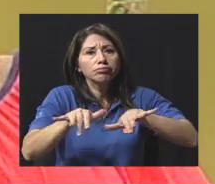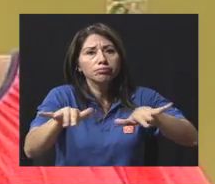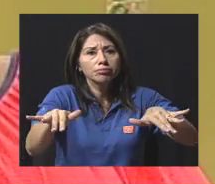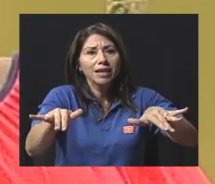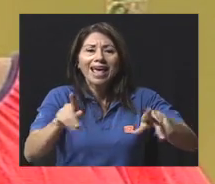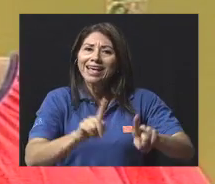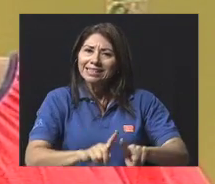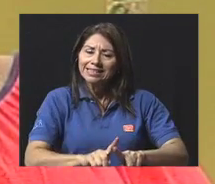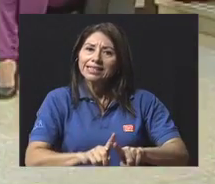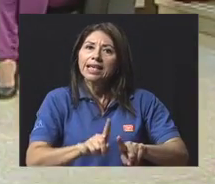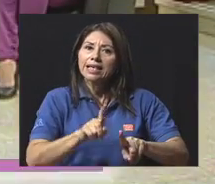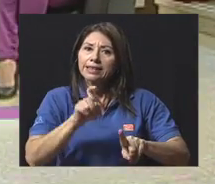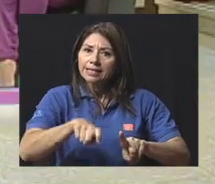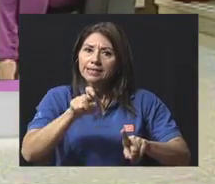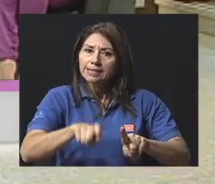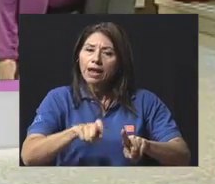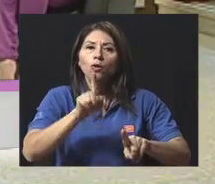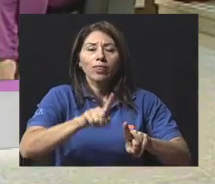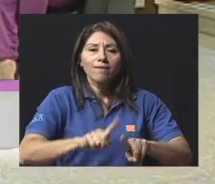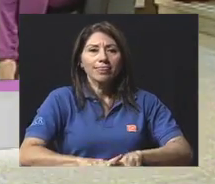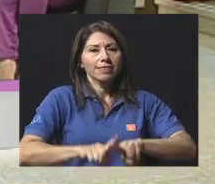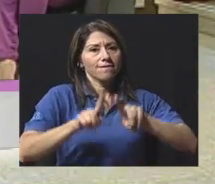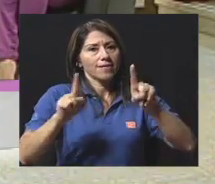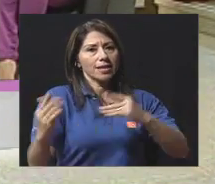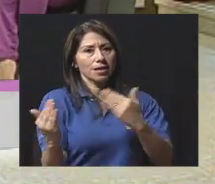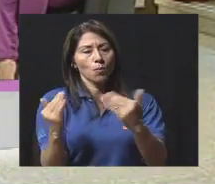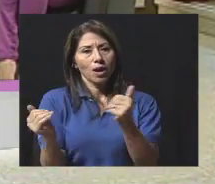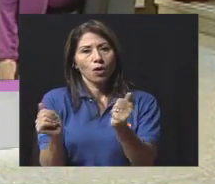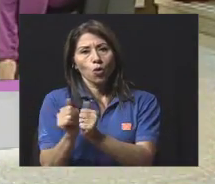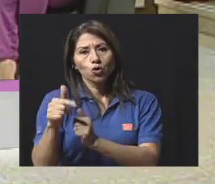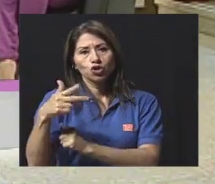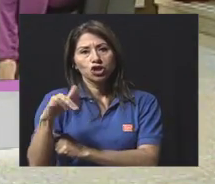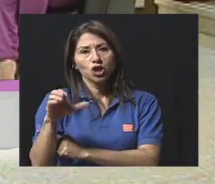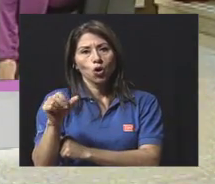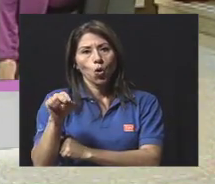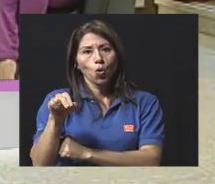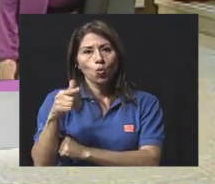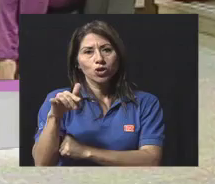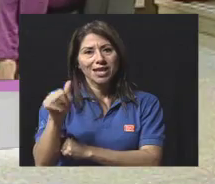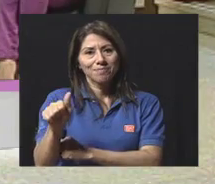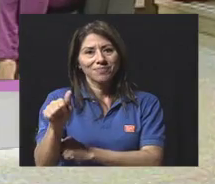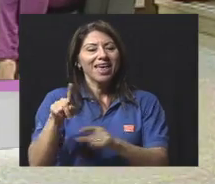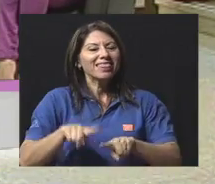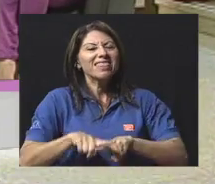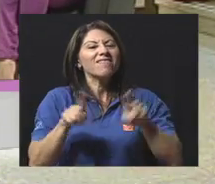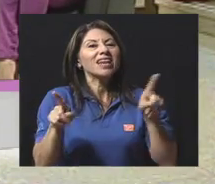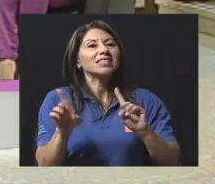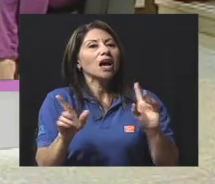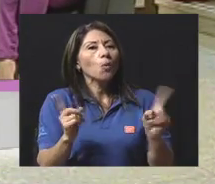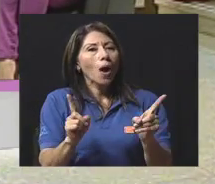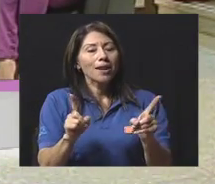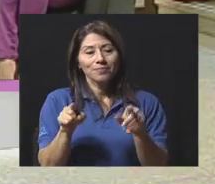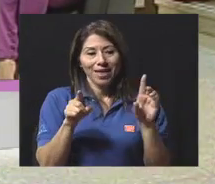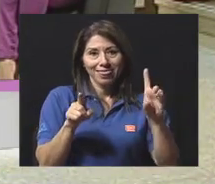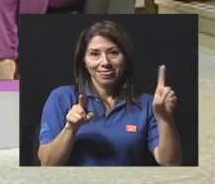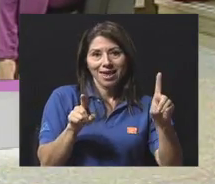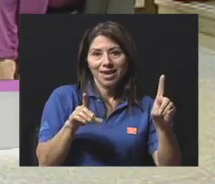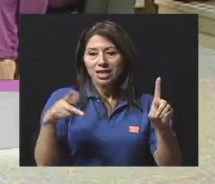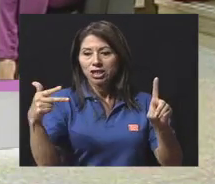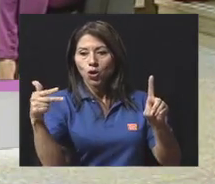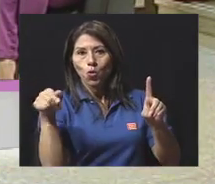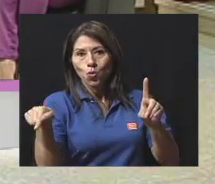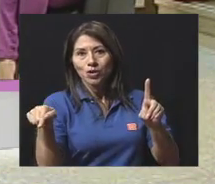de los casos de chicua en el aspecto cl La diferencia son los dolores articulares en el chic uña y ya en un